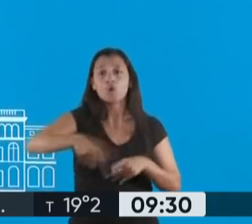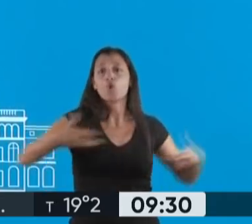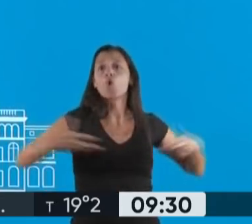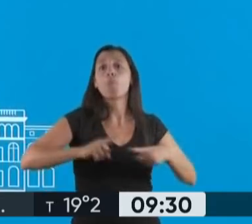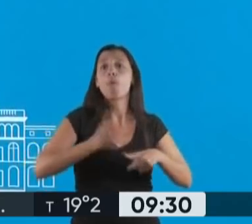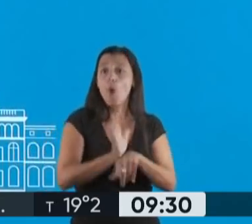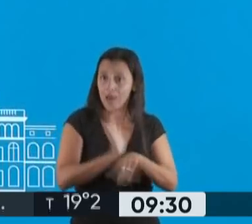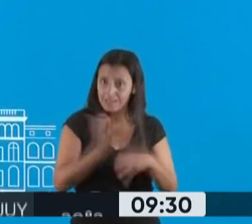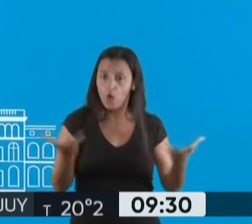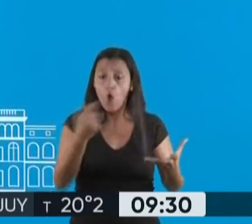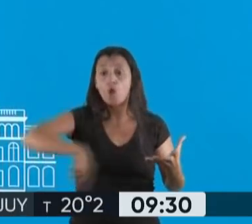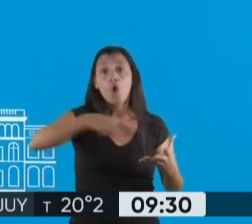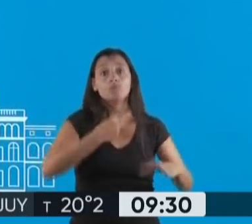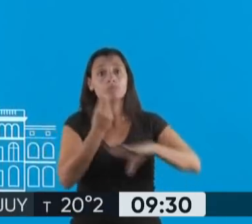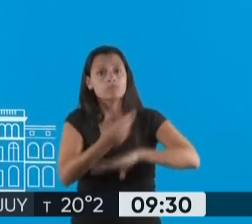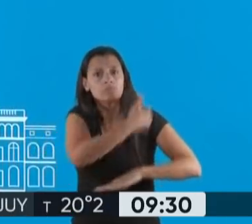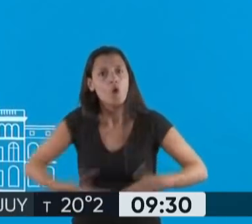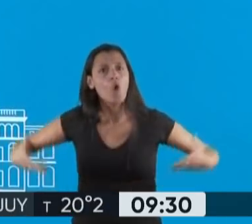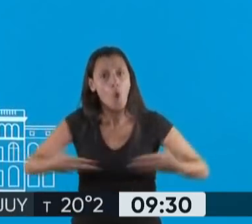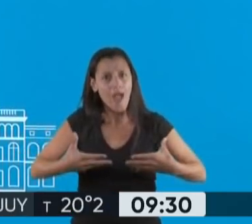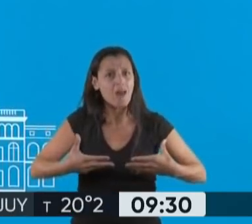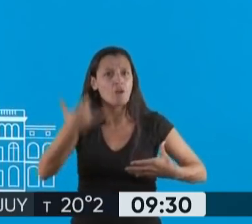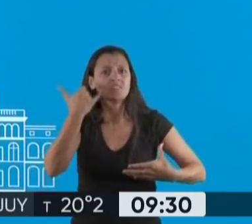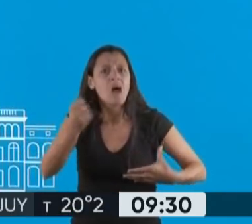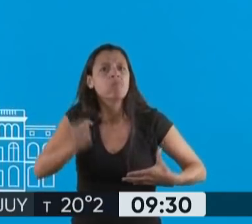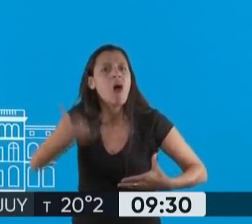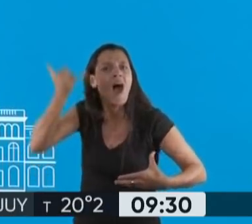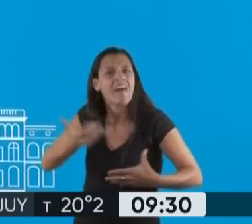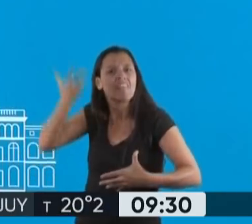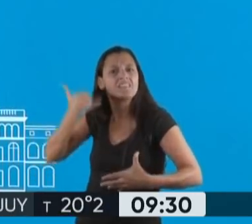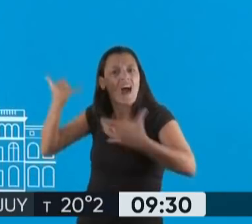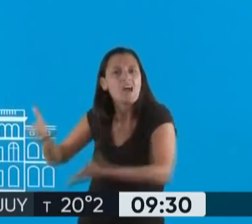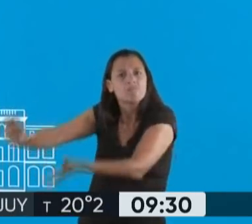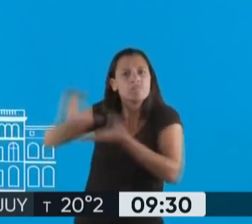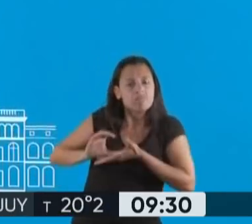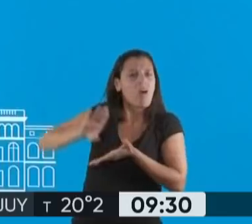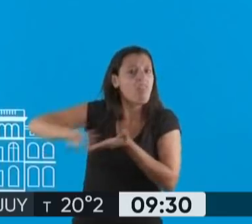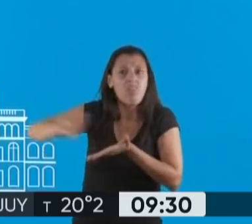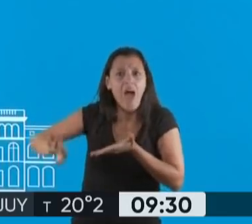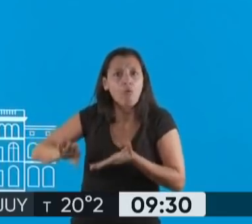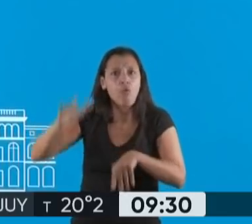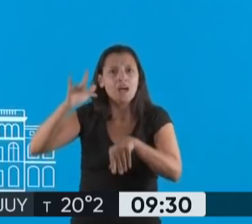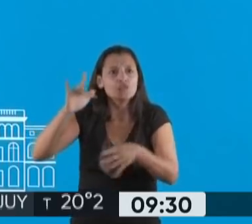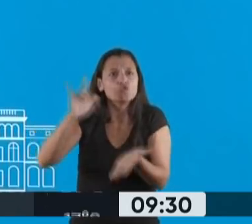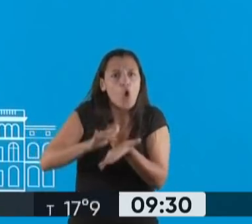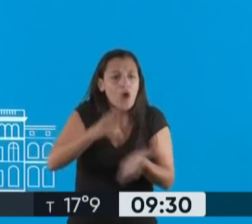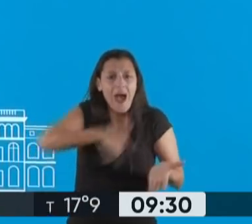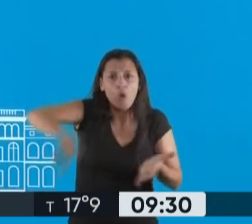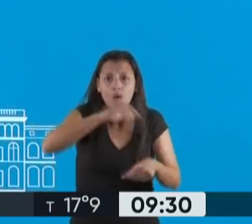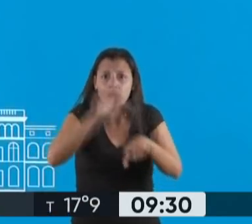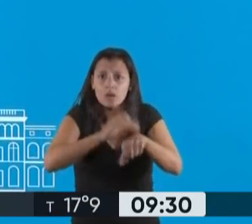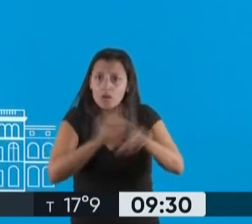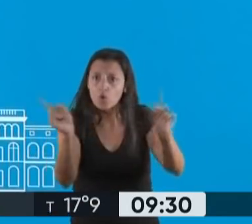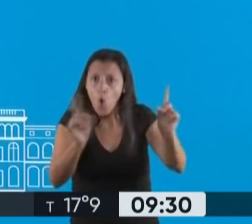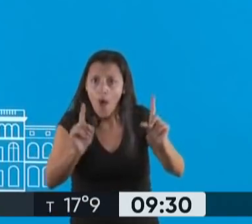también. Nos llegamos al gobierno con un acuerdo con el Fondo Monetario Internacional que no hubiéramos querido, con una deuda que no hubiéramos contraído si fuéramos gobierno en ese